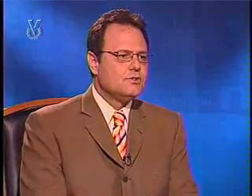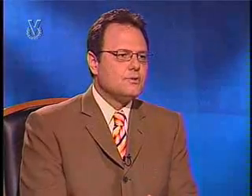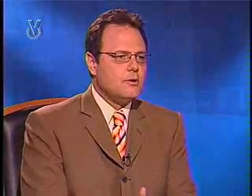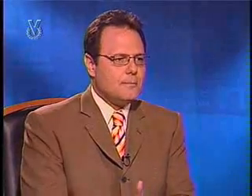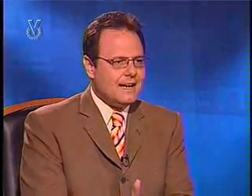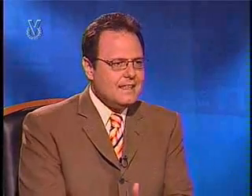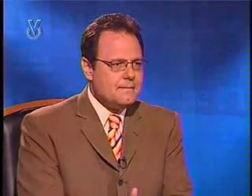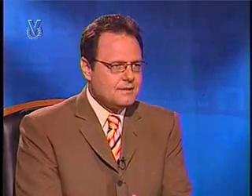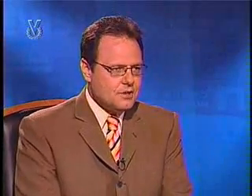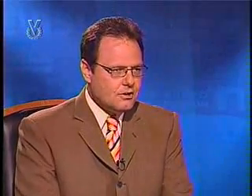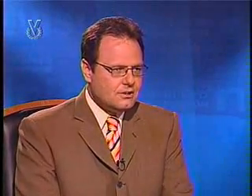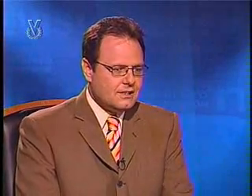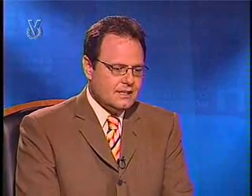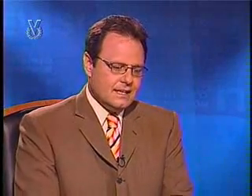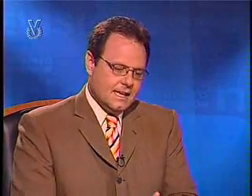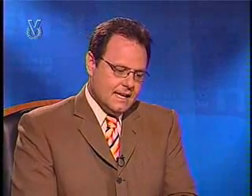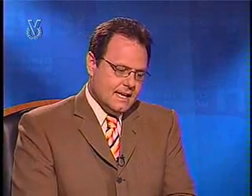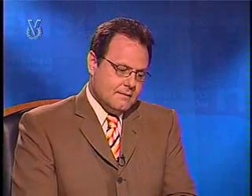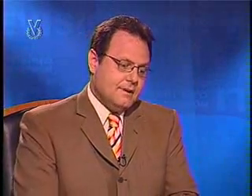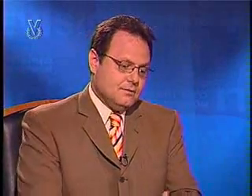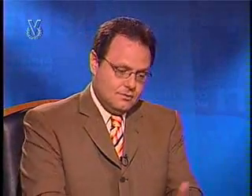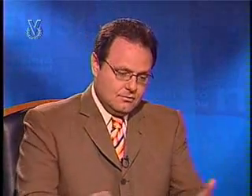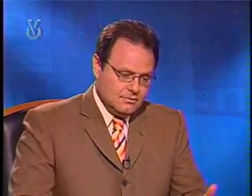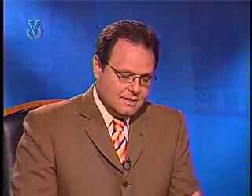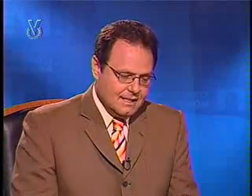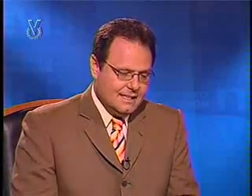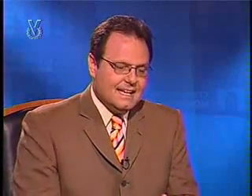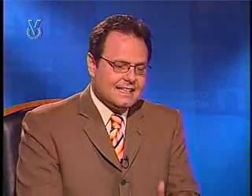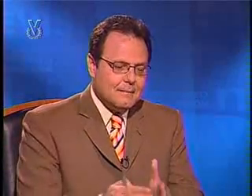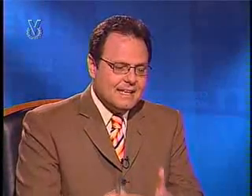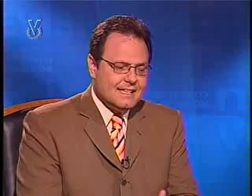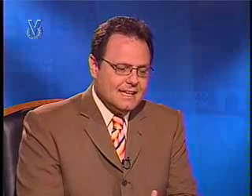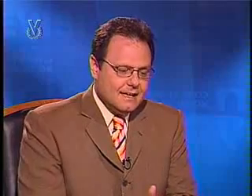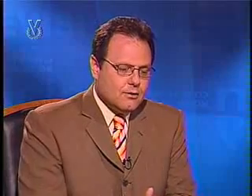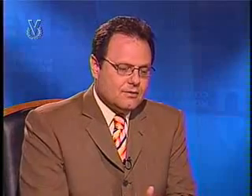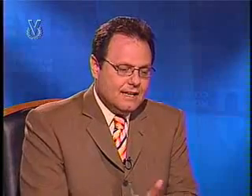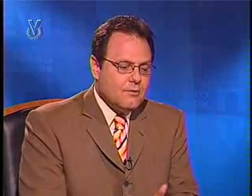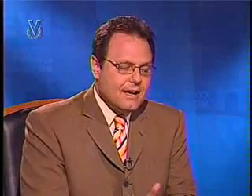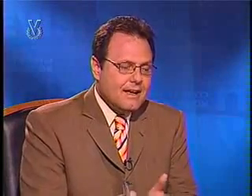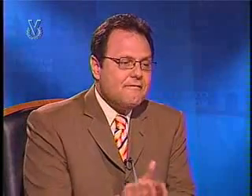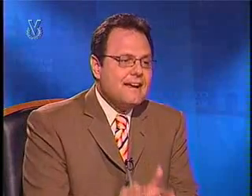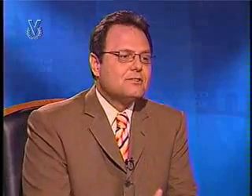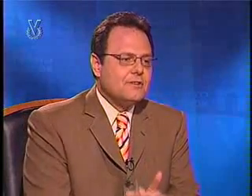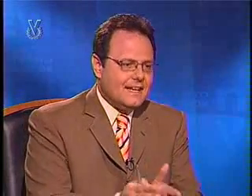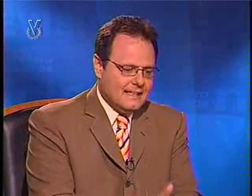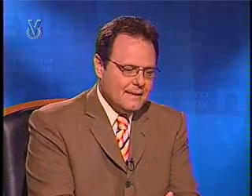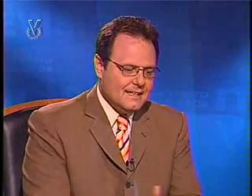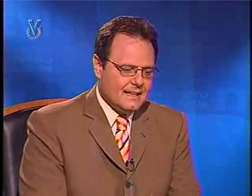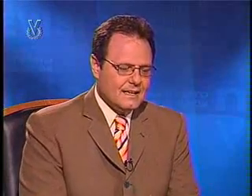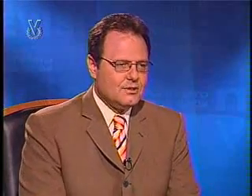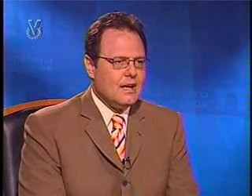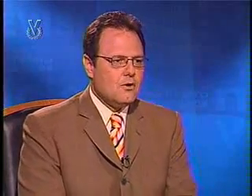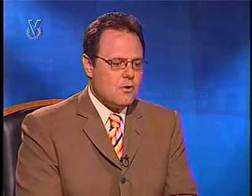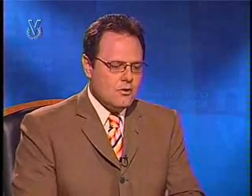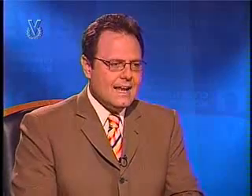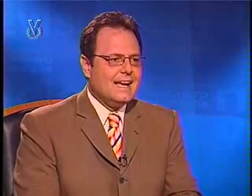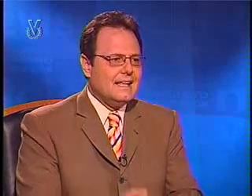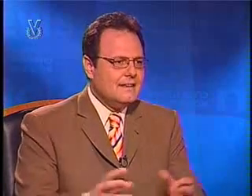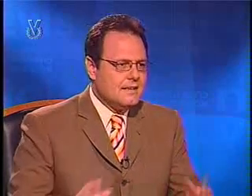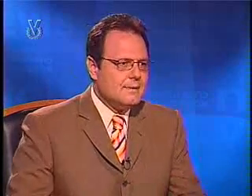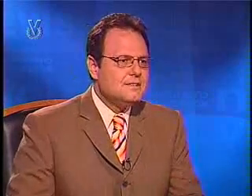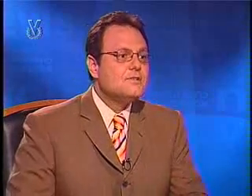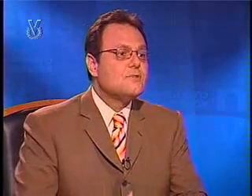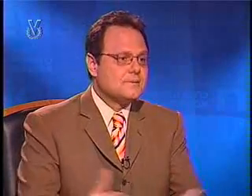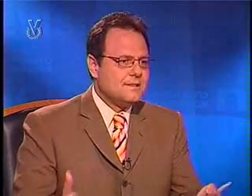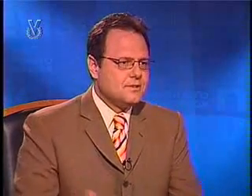la explicación sobre los planes de inversión que, bueno, son directamente, tienen un efecto directamente relacionado con la